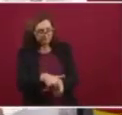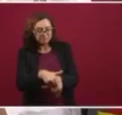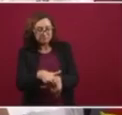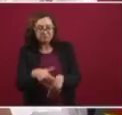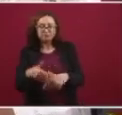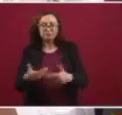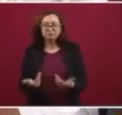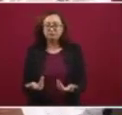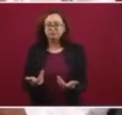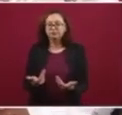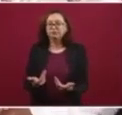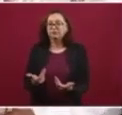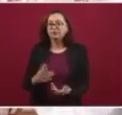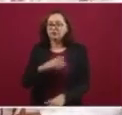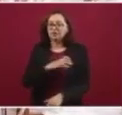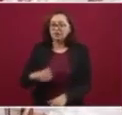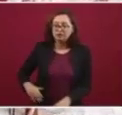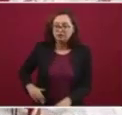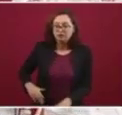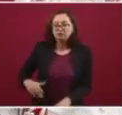otorgaban o quitaban candidaturas.